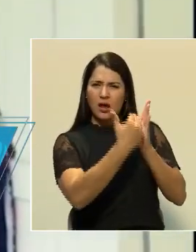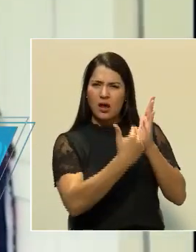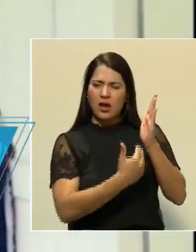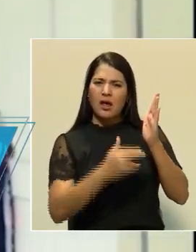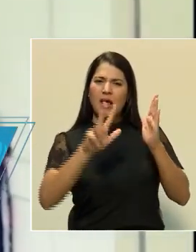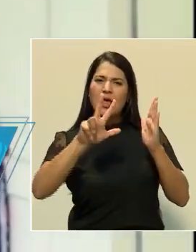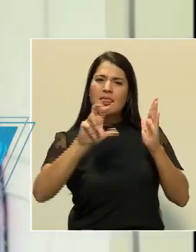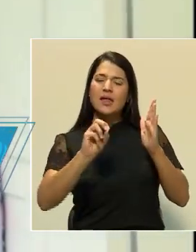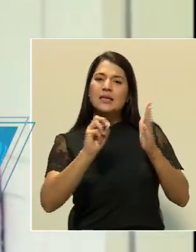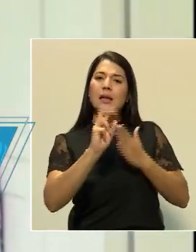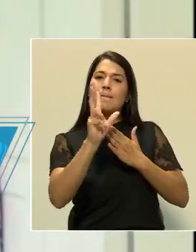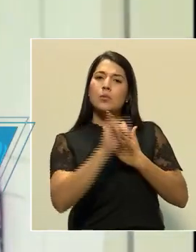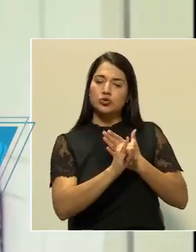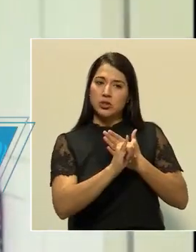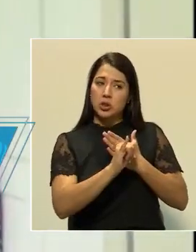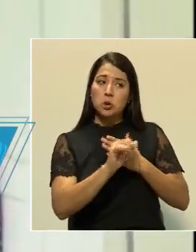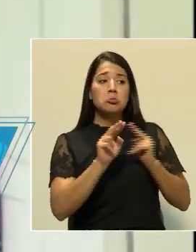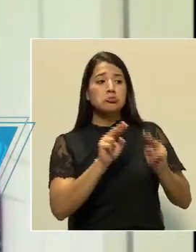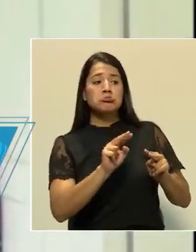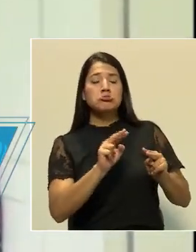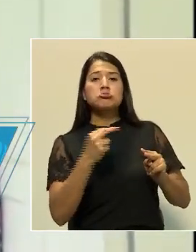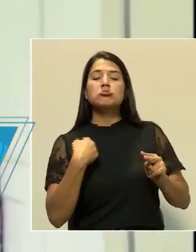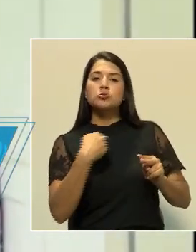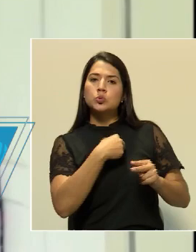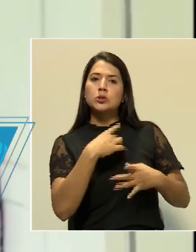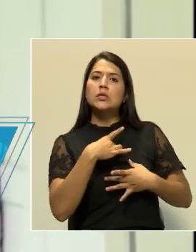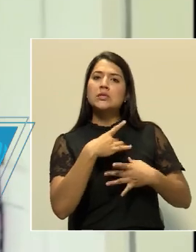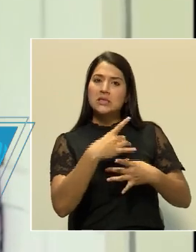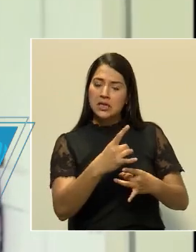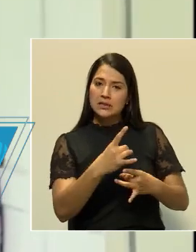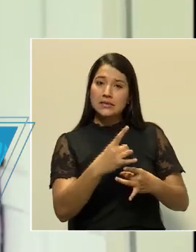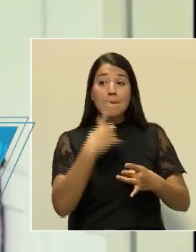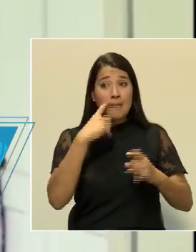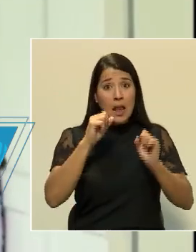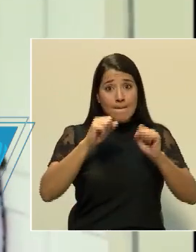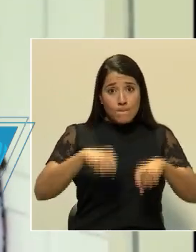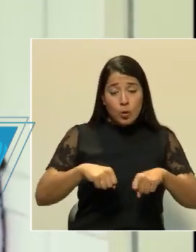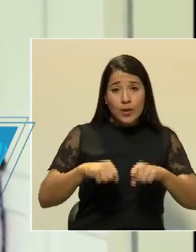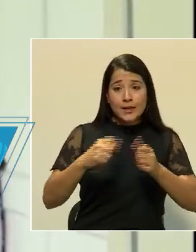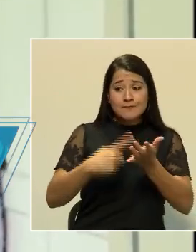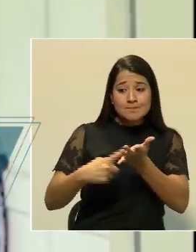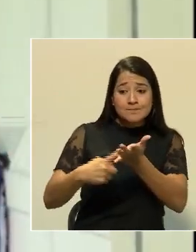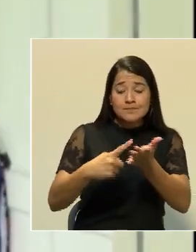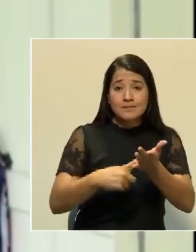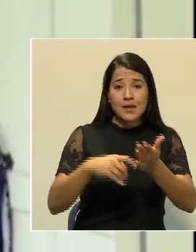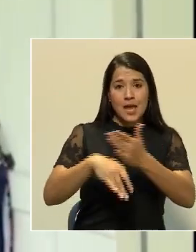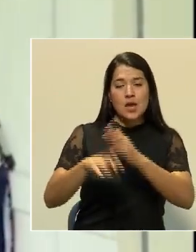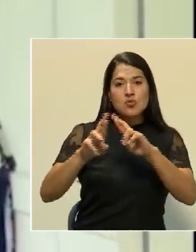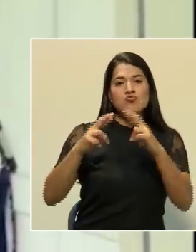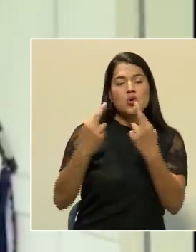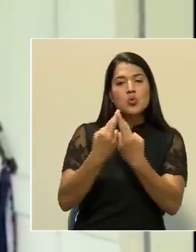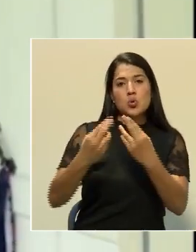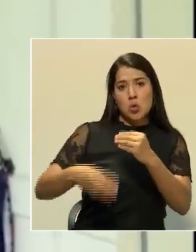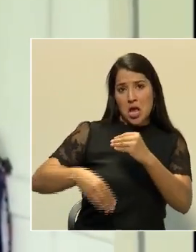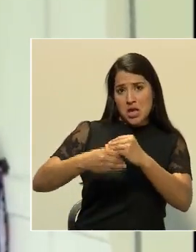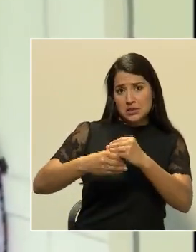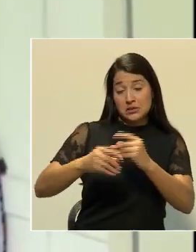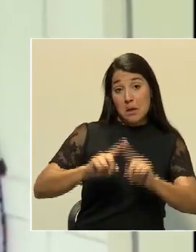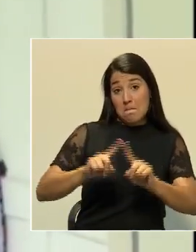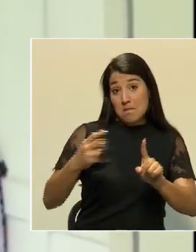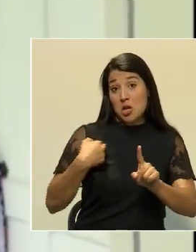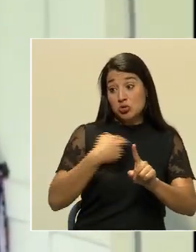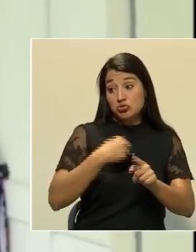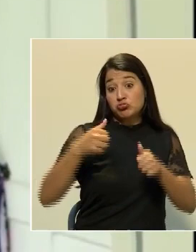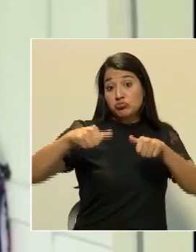30 proyectos que nos interesan, que se puedan ver en sesiones extraordinarias, pero hemos logrado consensuar con el